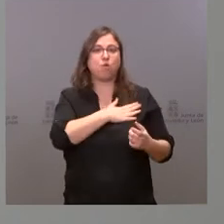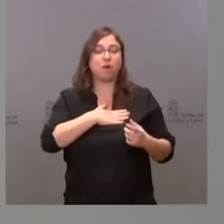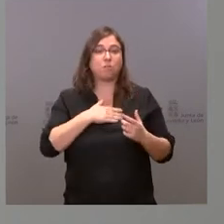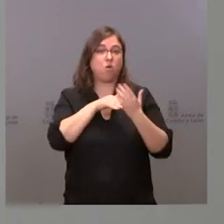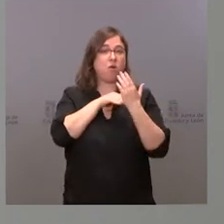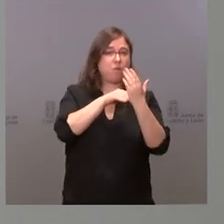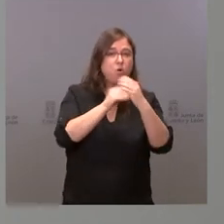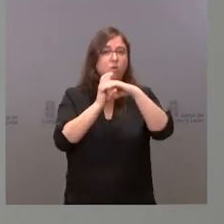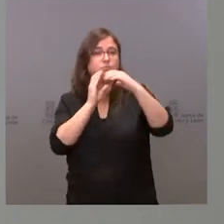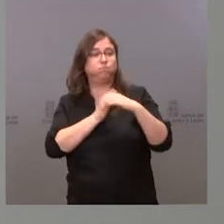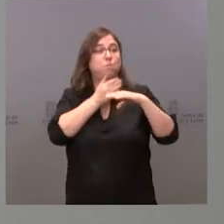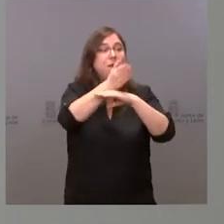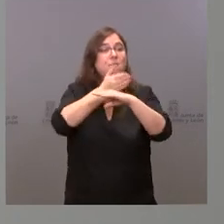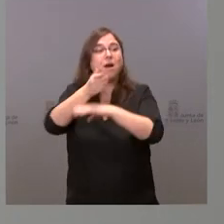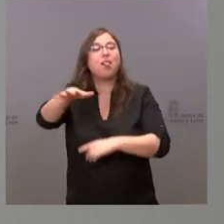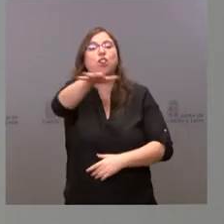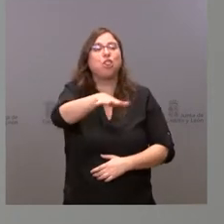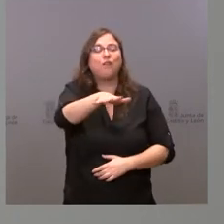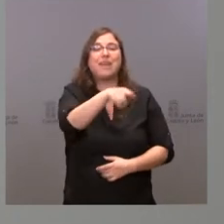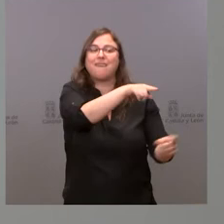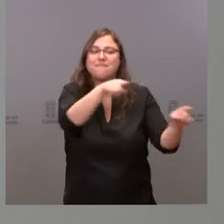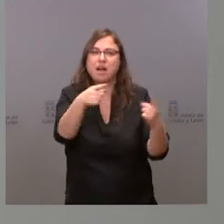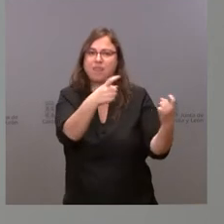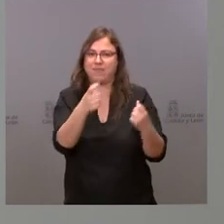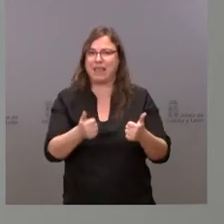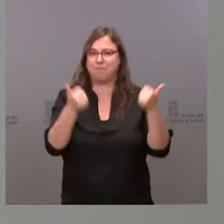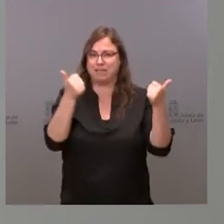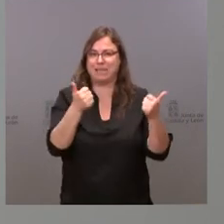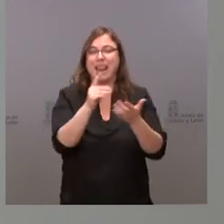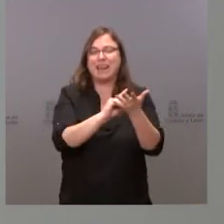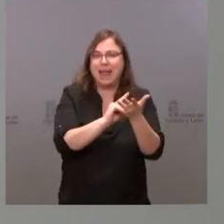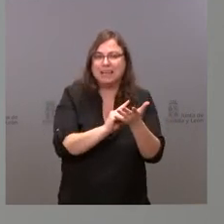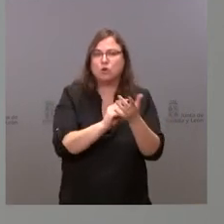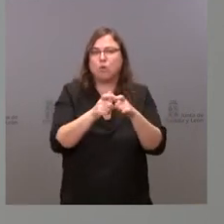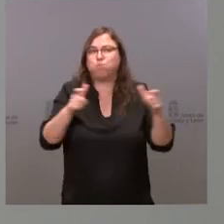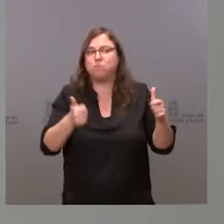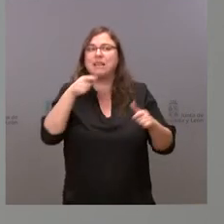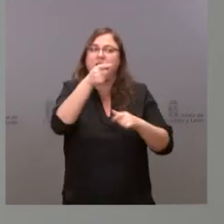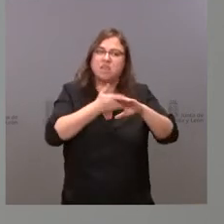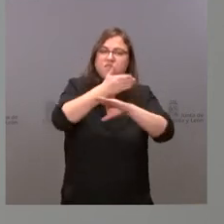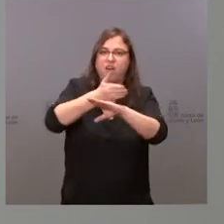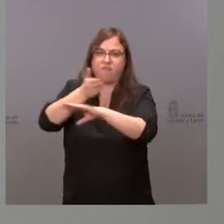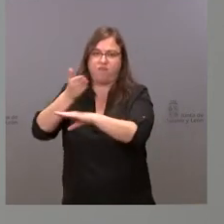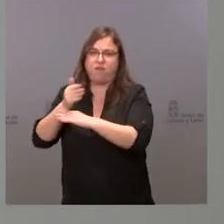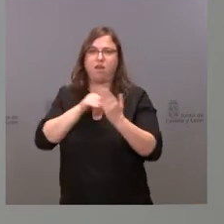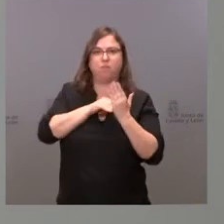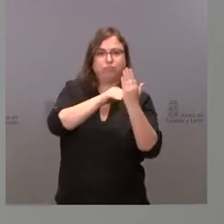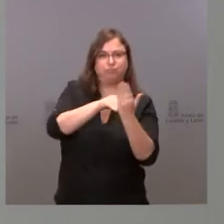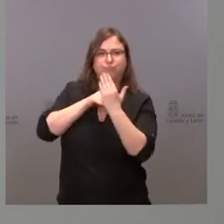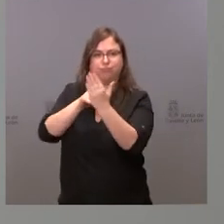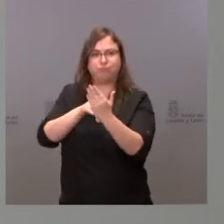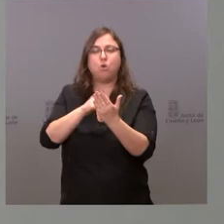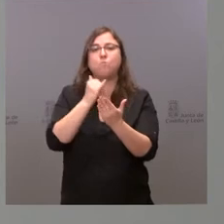allí donde más realmente más importantes son los datos de incidencia y está esta es la programación